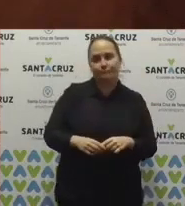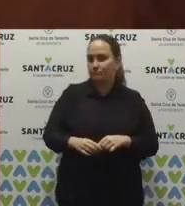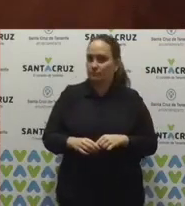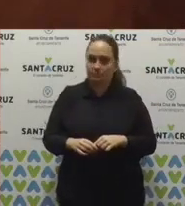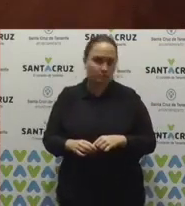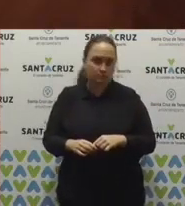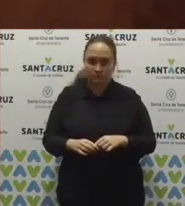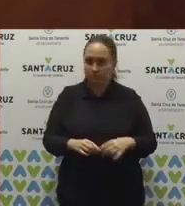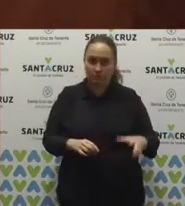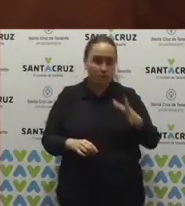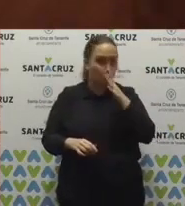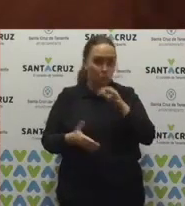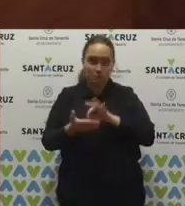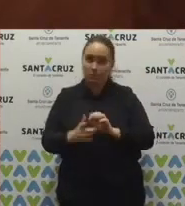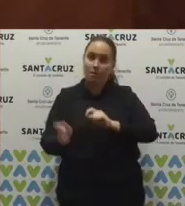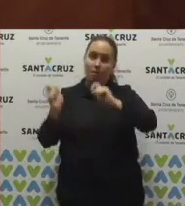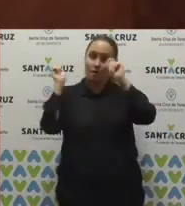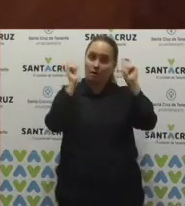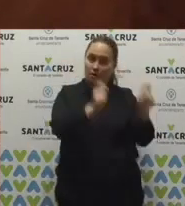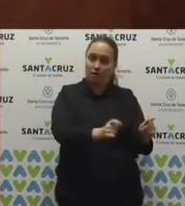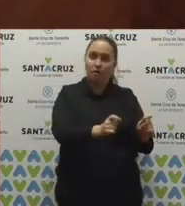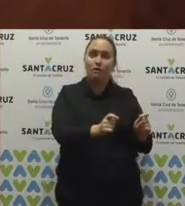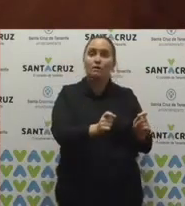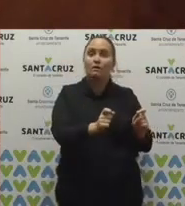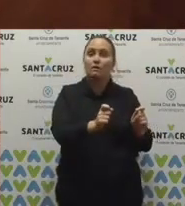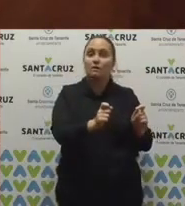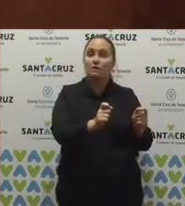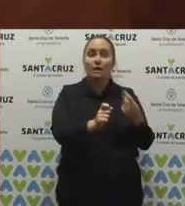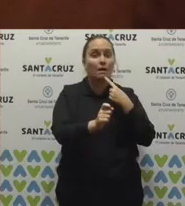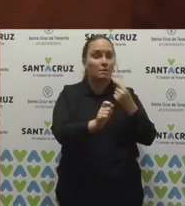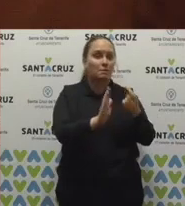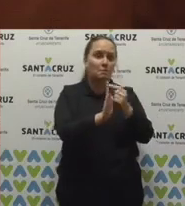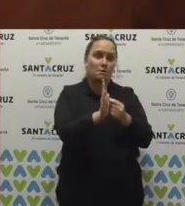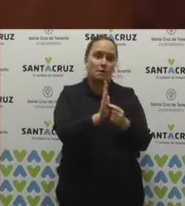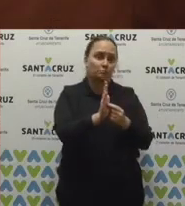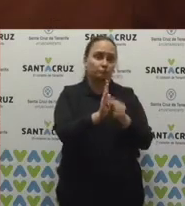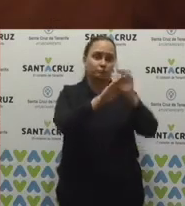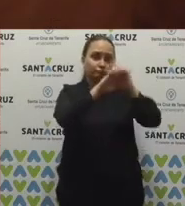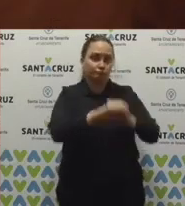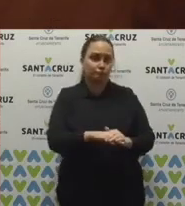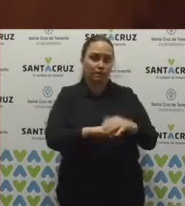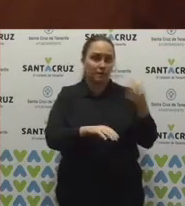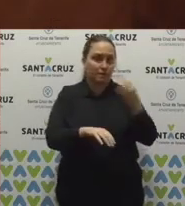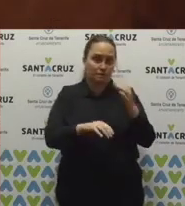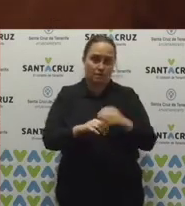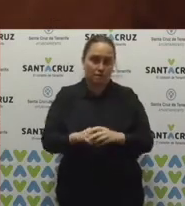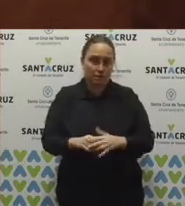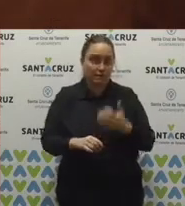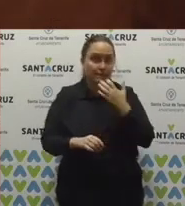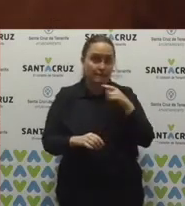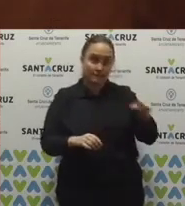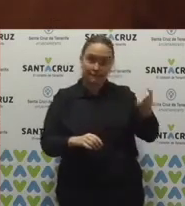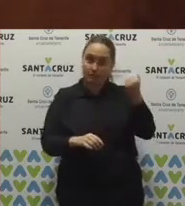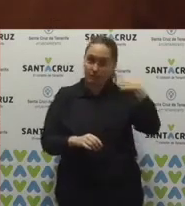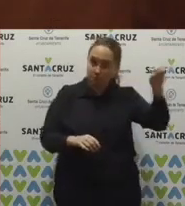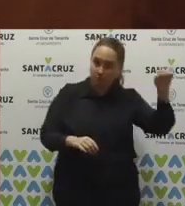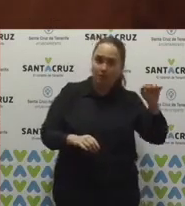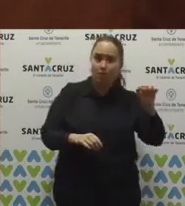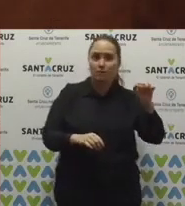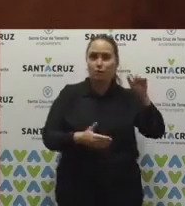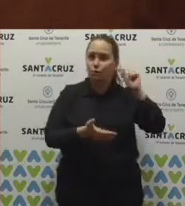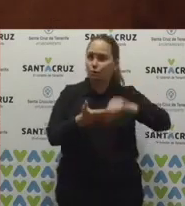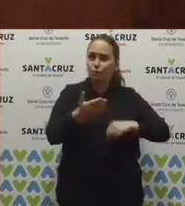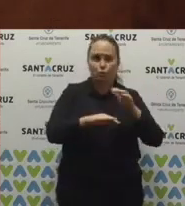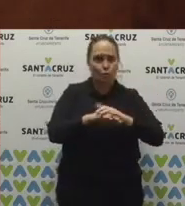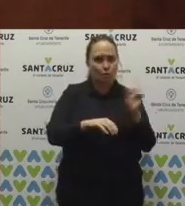propia adjudicación del servicio contempla las medidas a adoptar por parte del ayuntamiento cuando haya incumplimiento de contrato